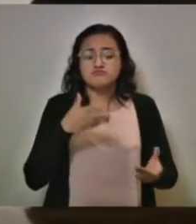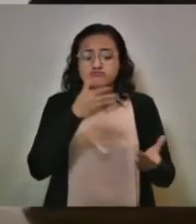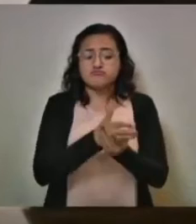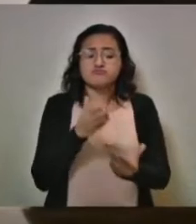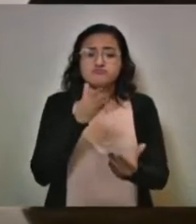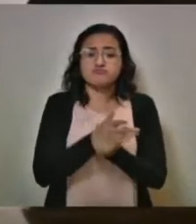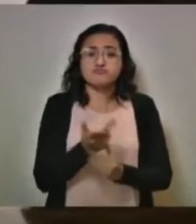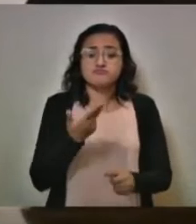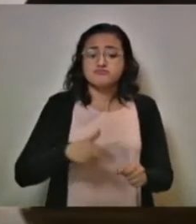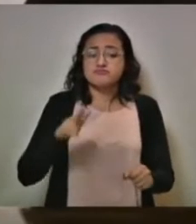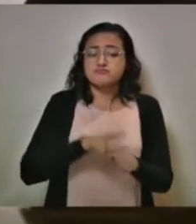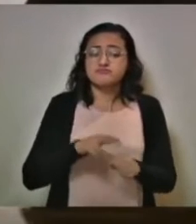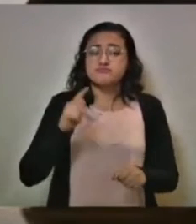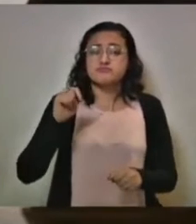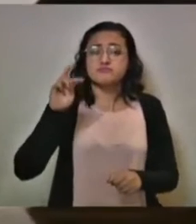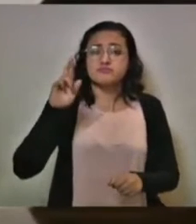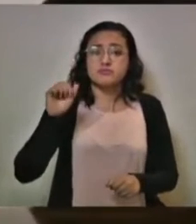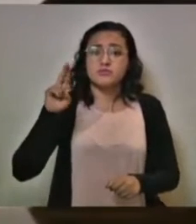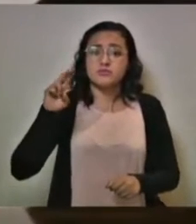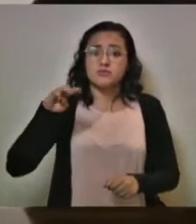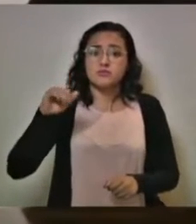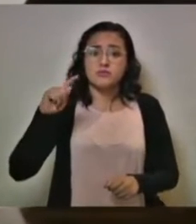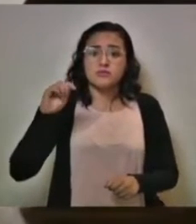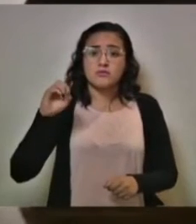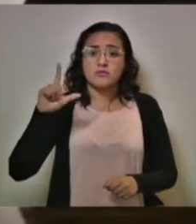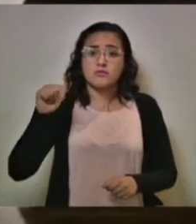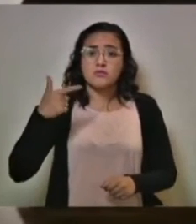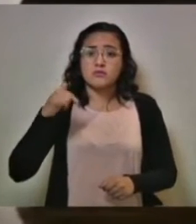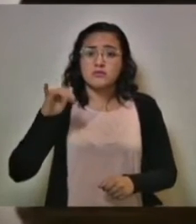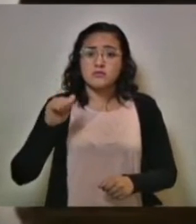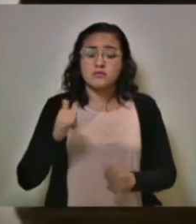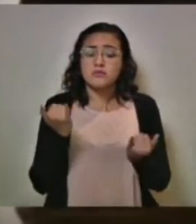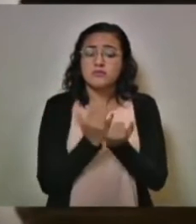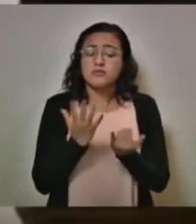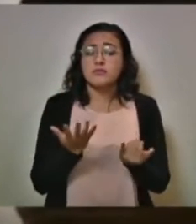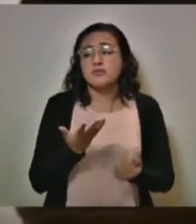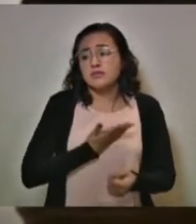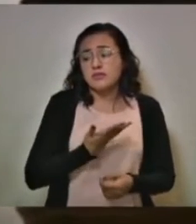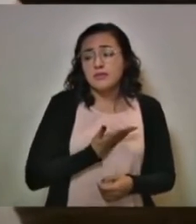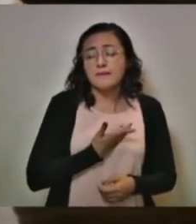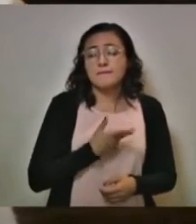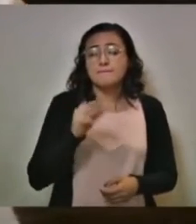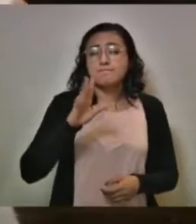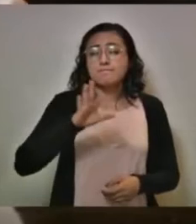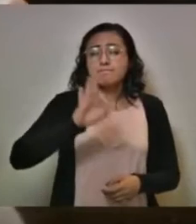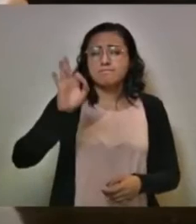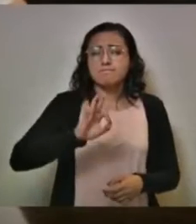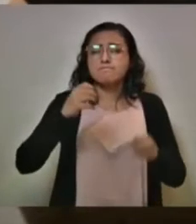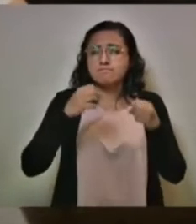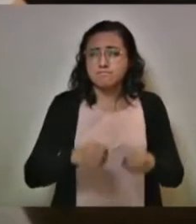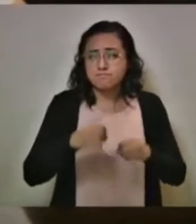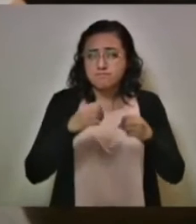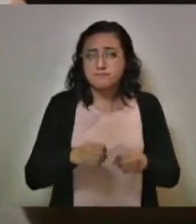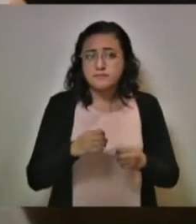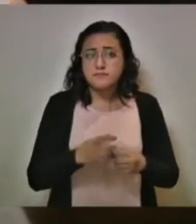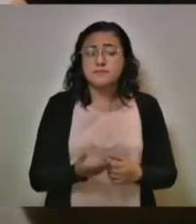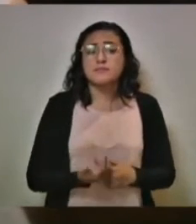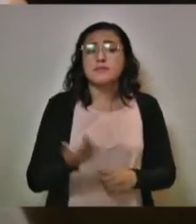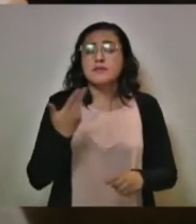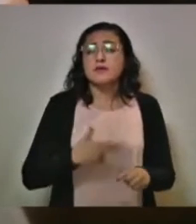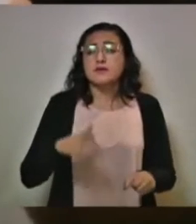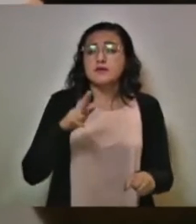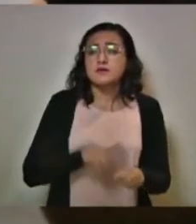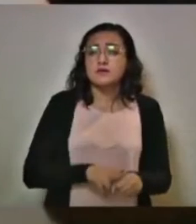En el hospital de traumatología tenemos también alrededor de 85% de ocupación.